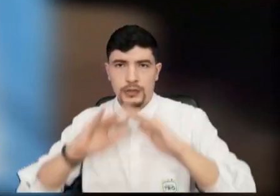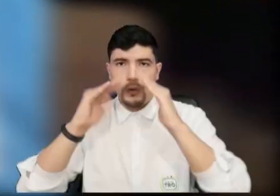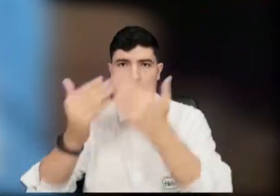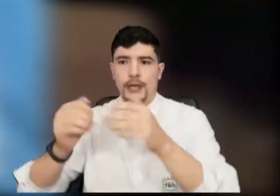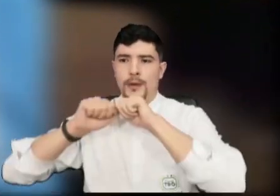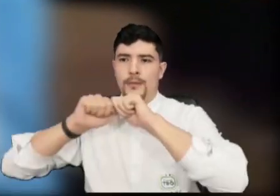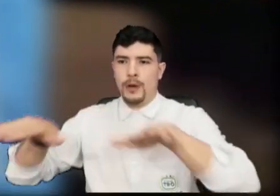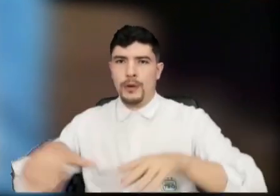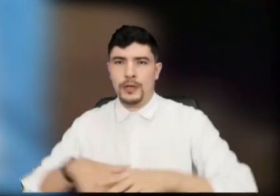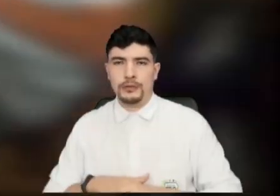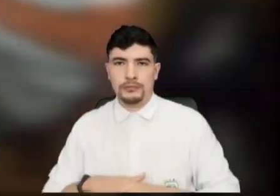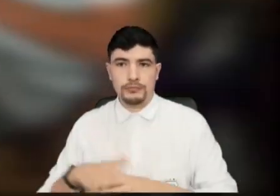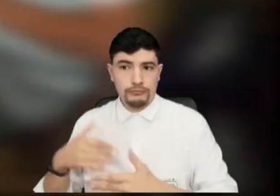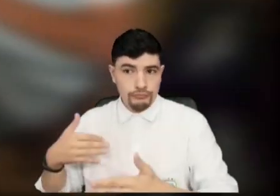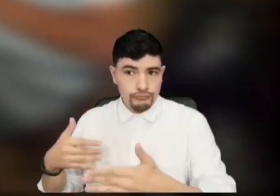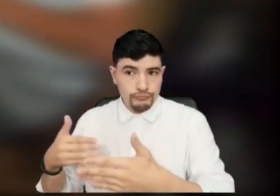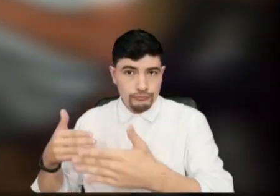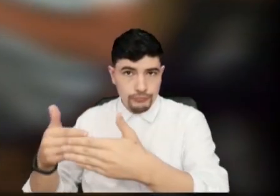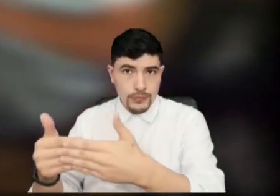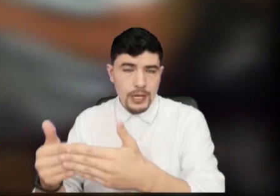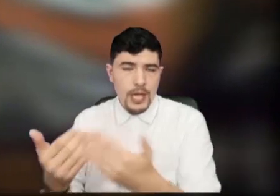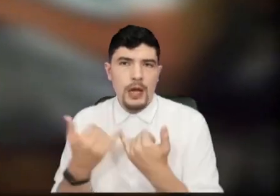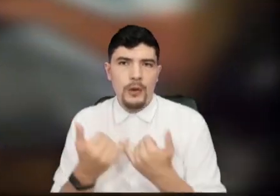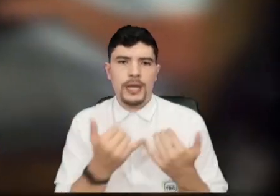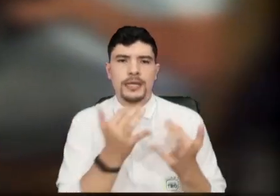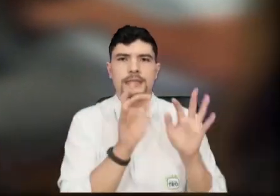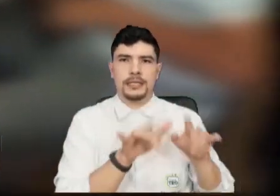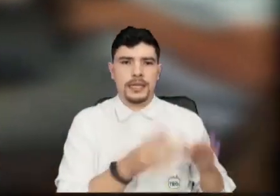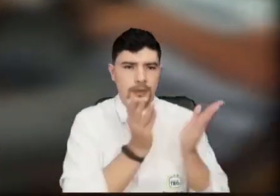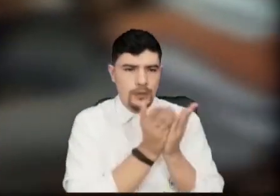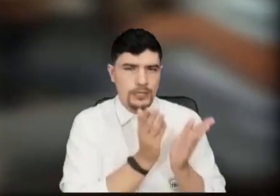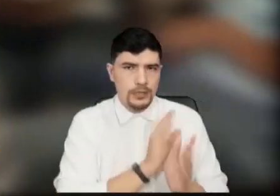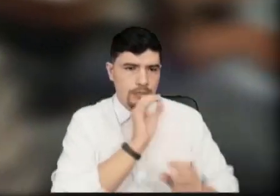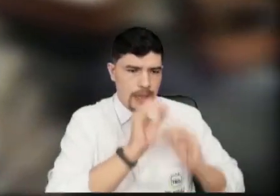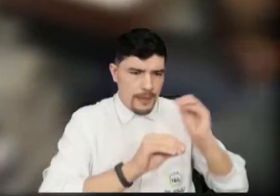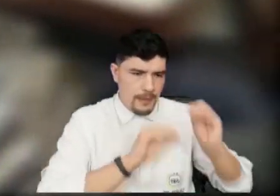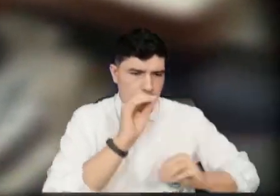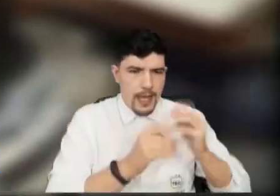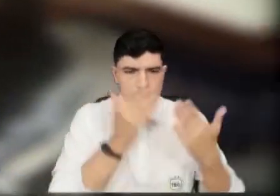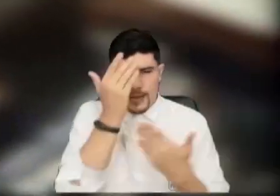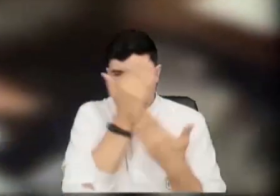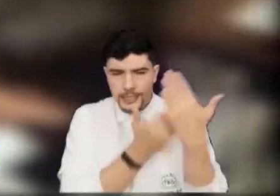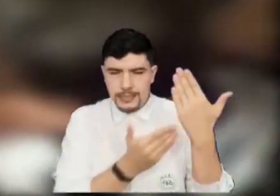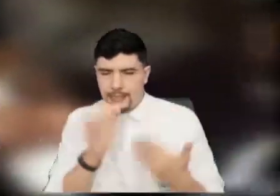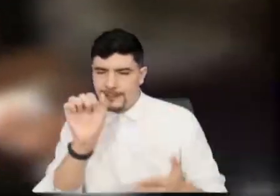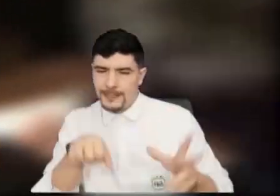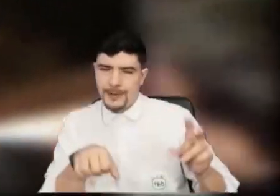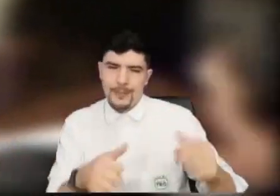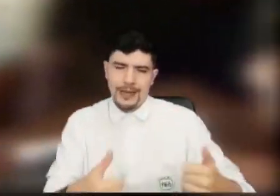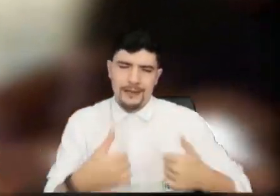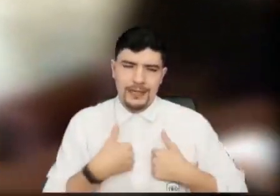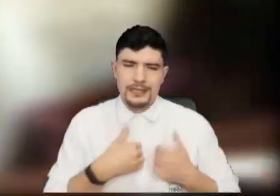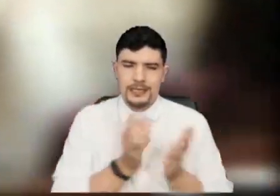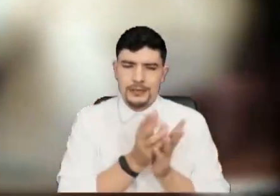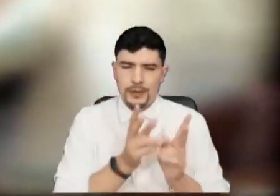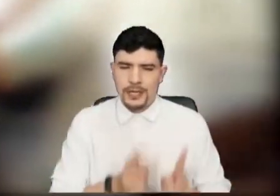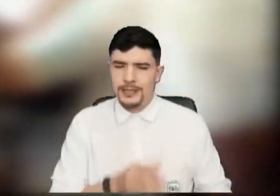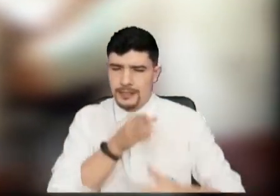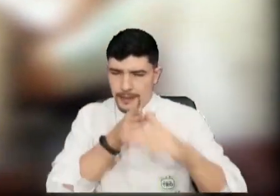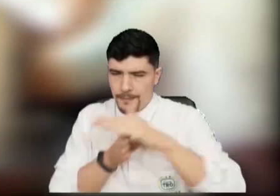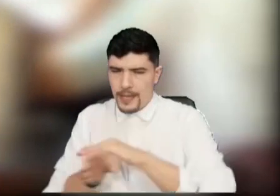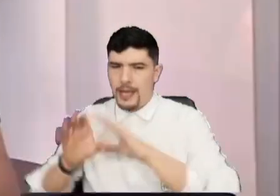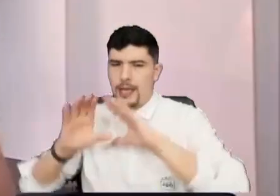llega ese día la secretaría de educación en norte de santander analiza esta medida para evitar traumatismos precisamente estamos